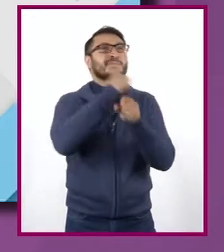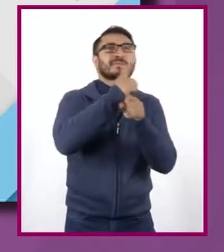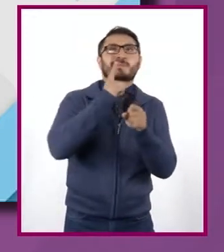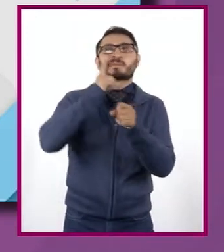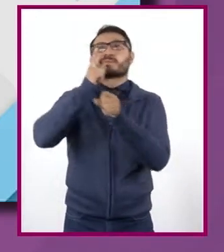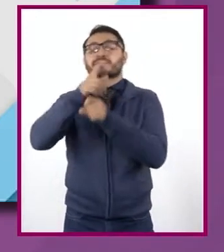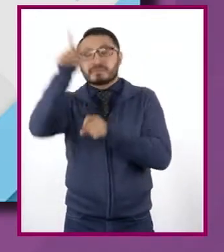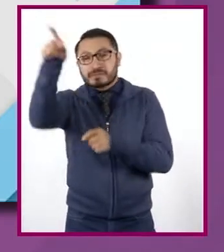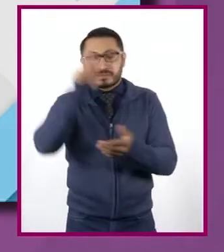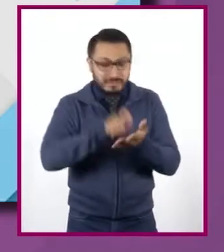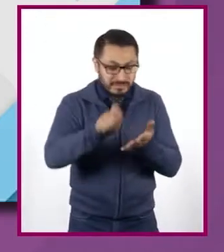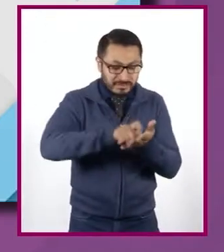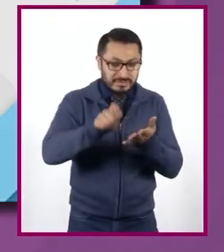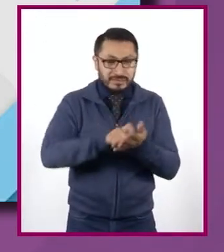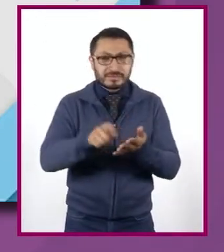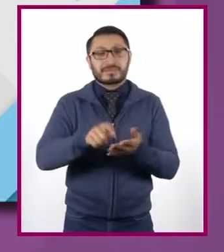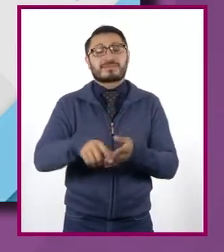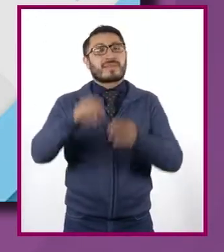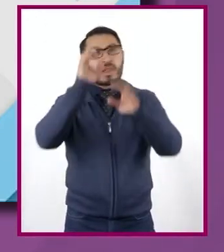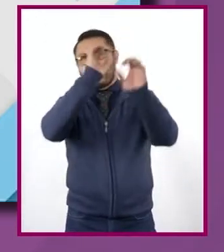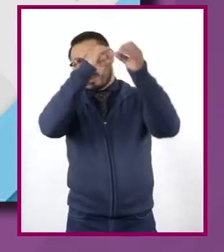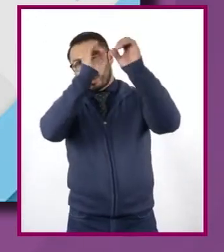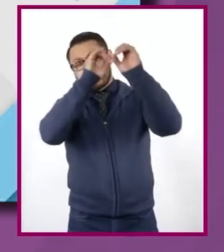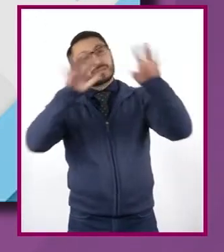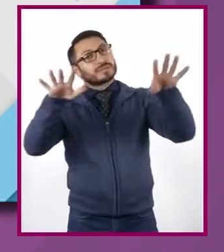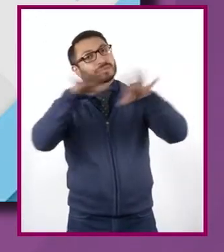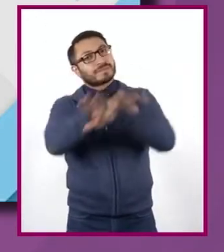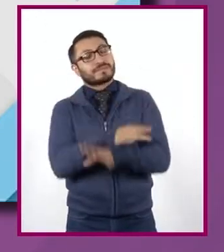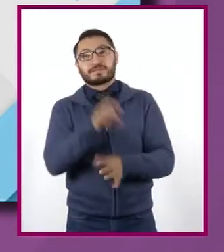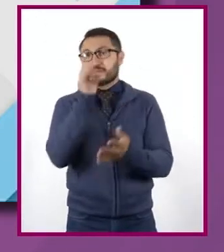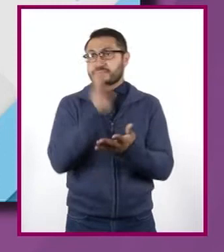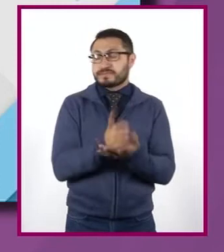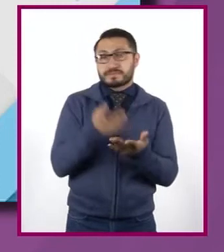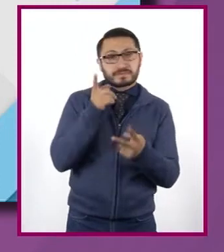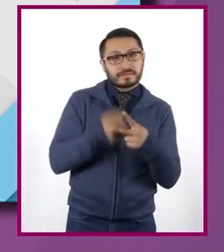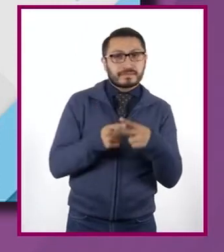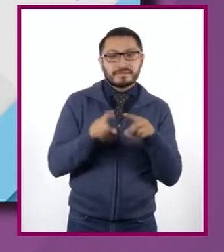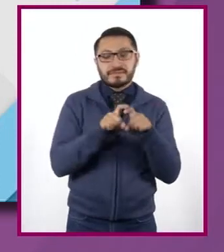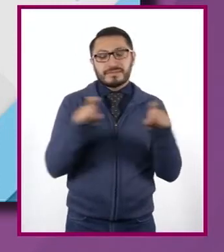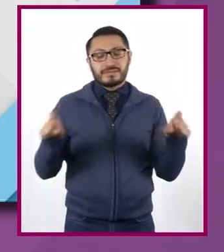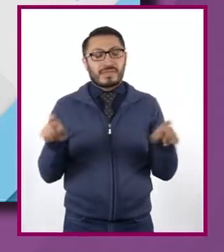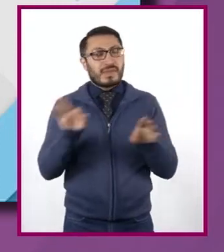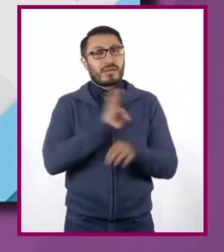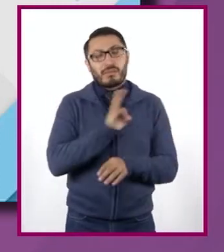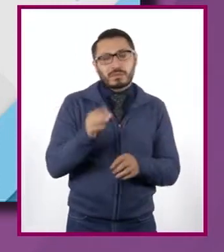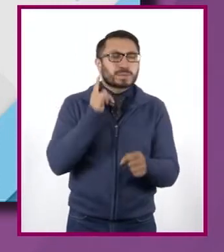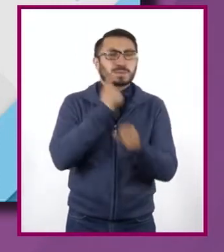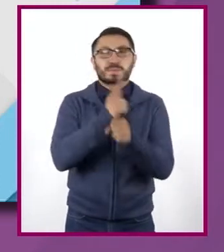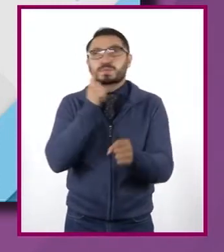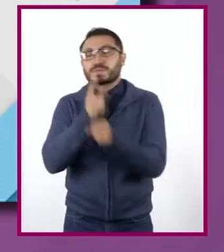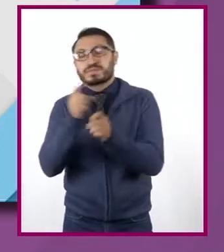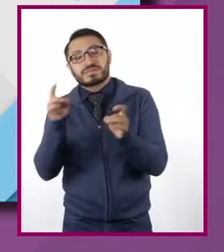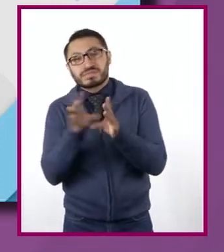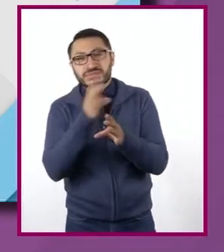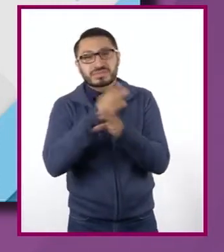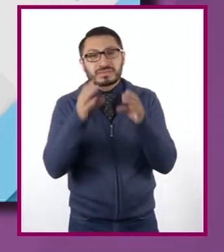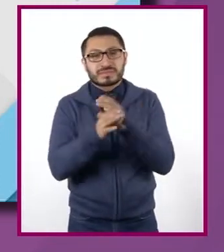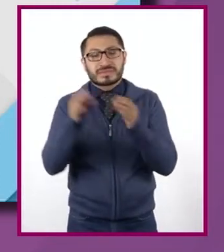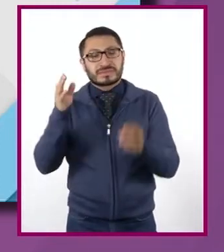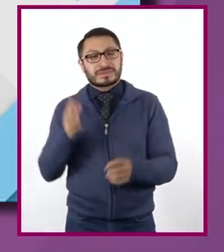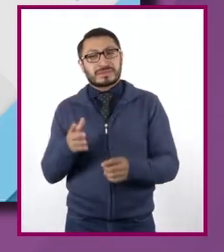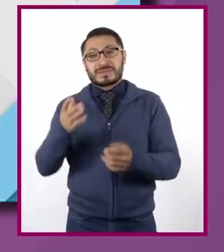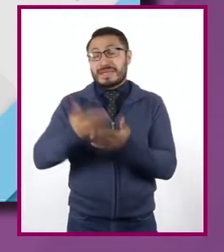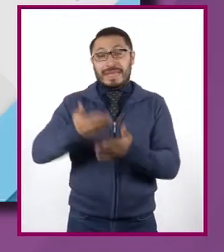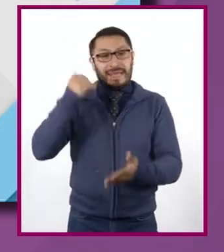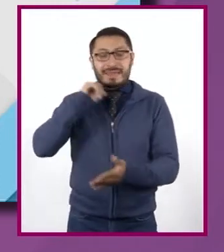luego, utilizando ya no un telescopio, sino únicamente las matemáticas, pueden predecirse fenómenos que no se habían